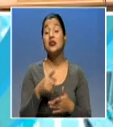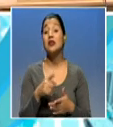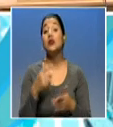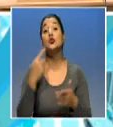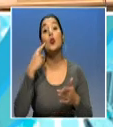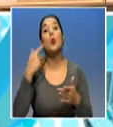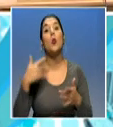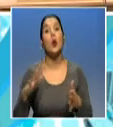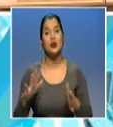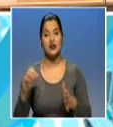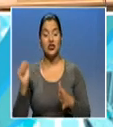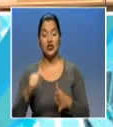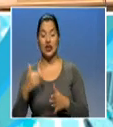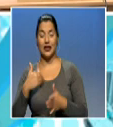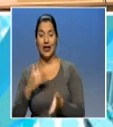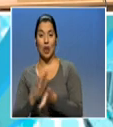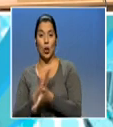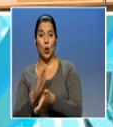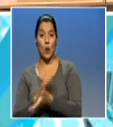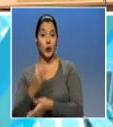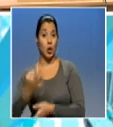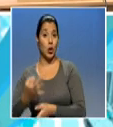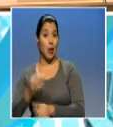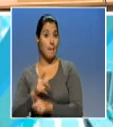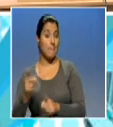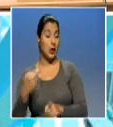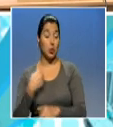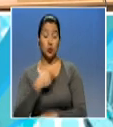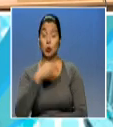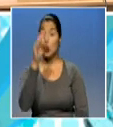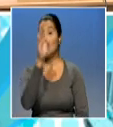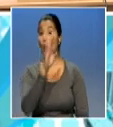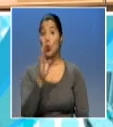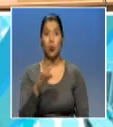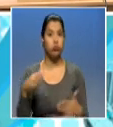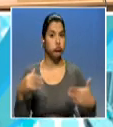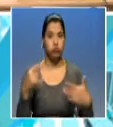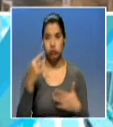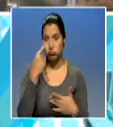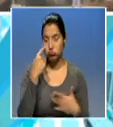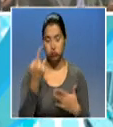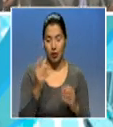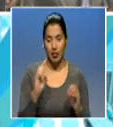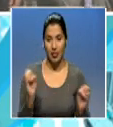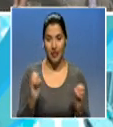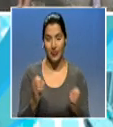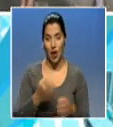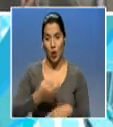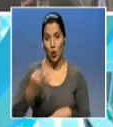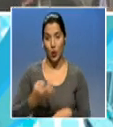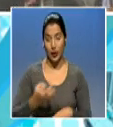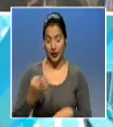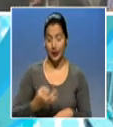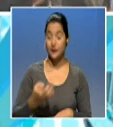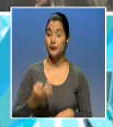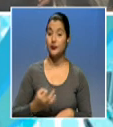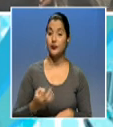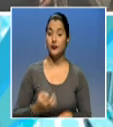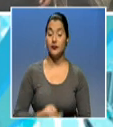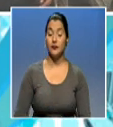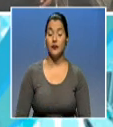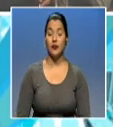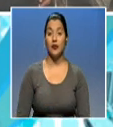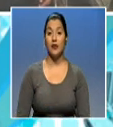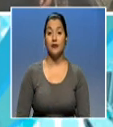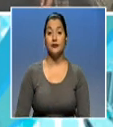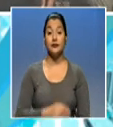que nosotros nunca vimos y que nunca estuvo a la hora de la audiencia